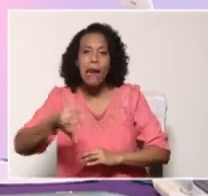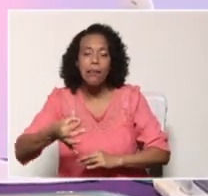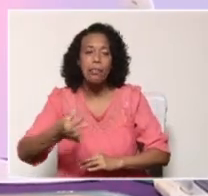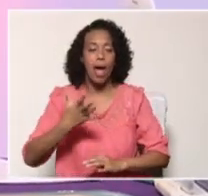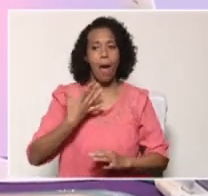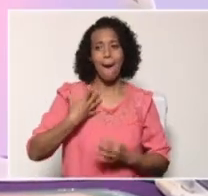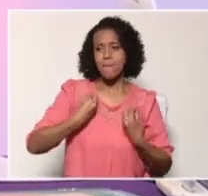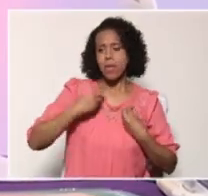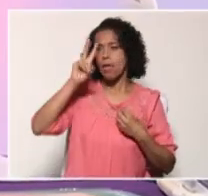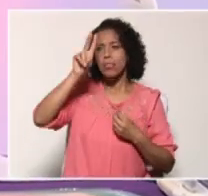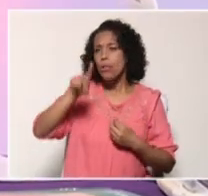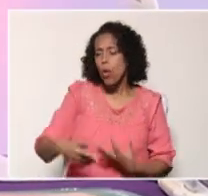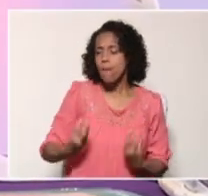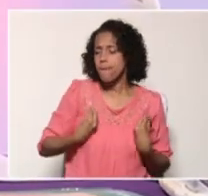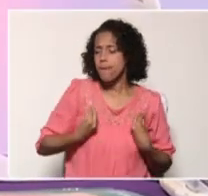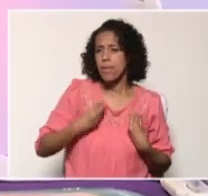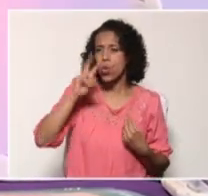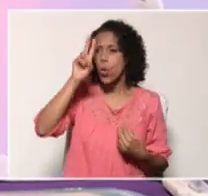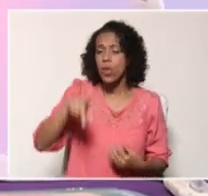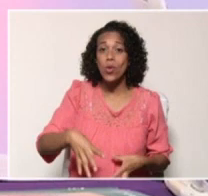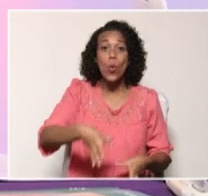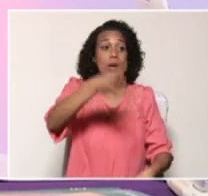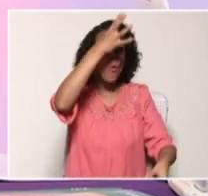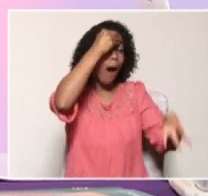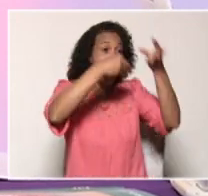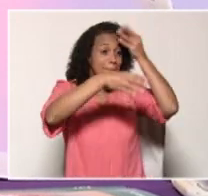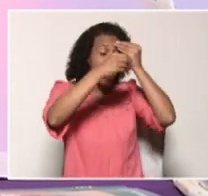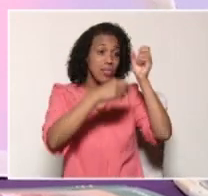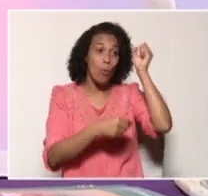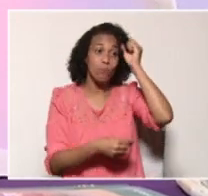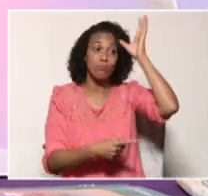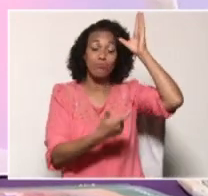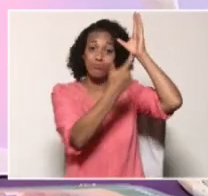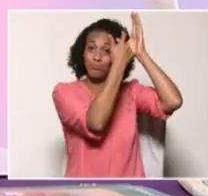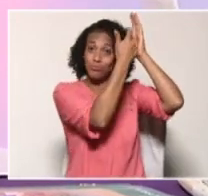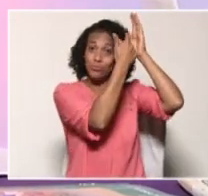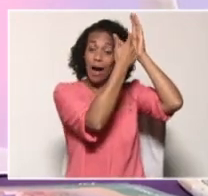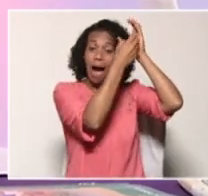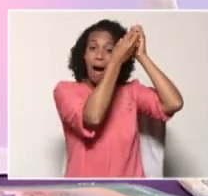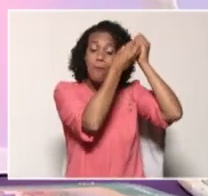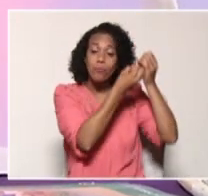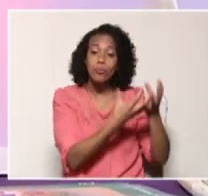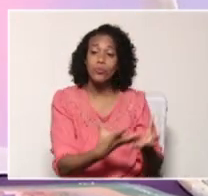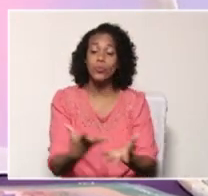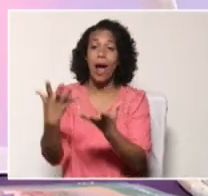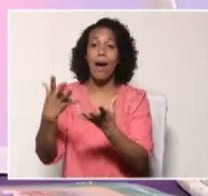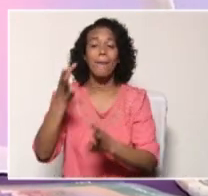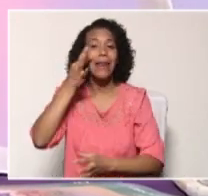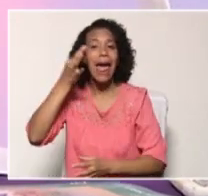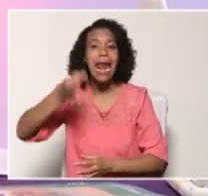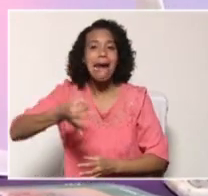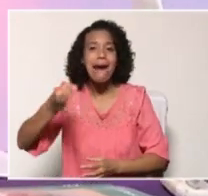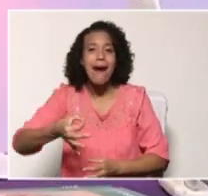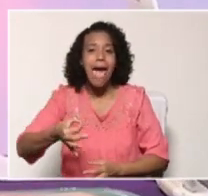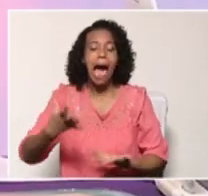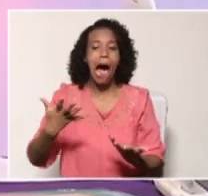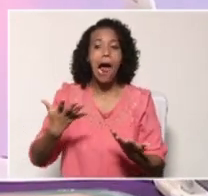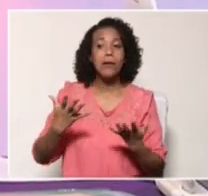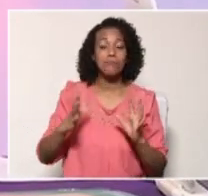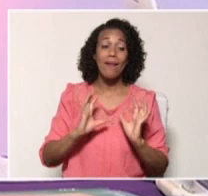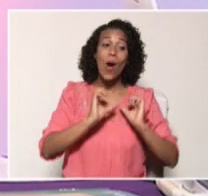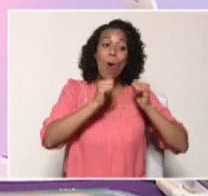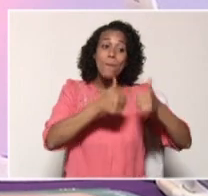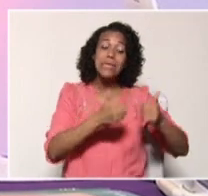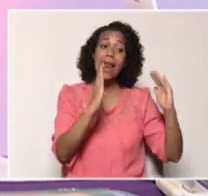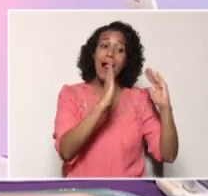nuestra vida diaria. Es como lo dijo Inés, lo que vamos a ir desarrollando en cada uno de nuestros días. Esa primera formación viene de casa.